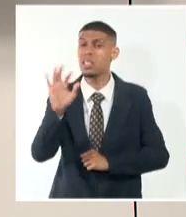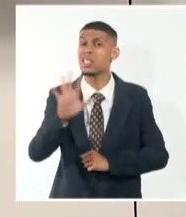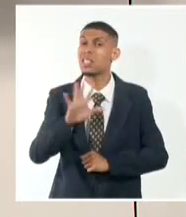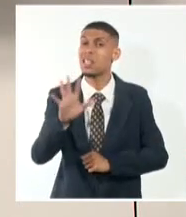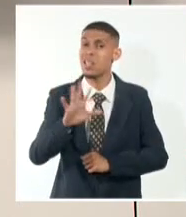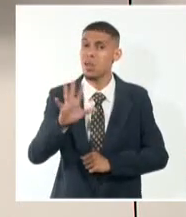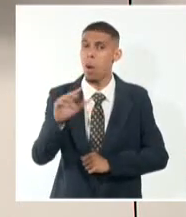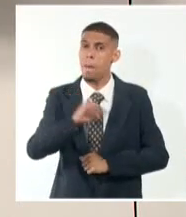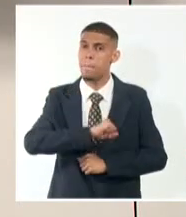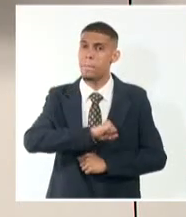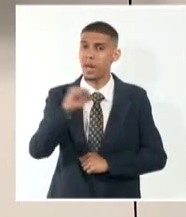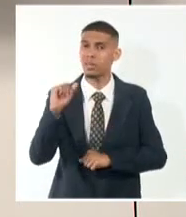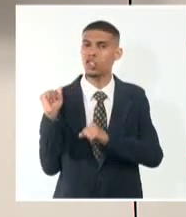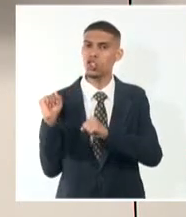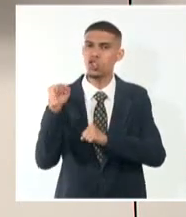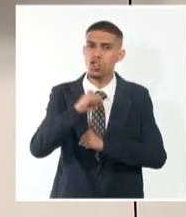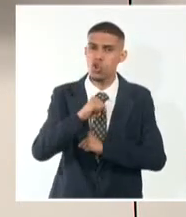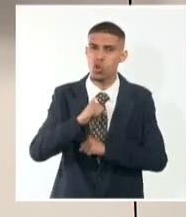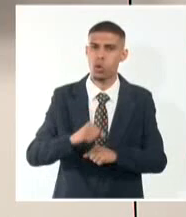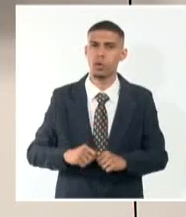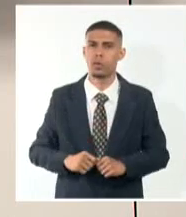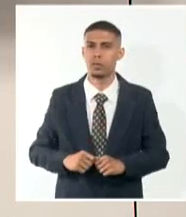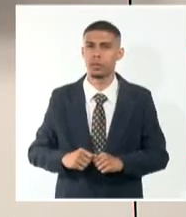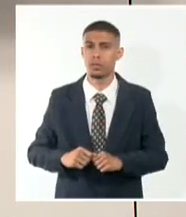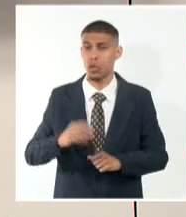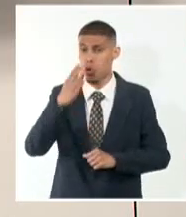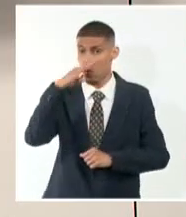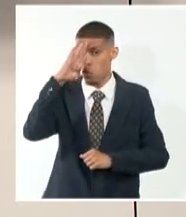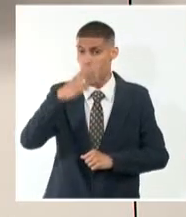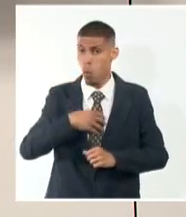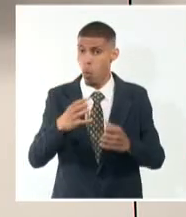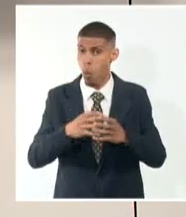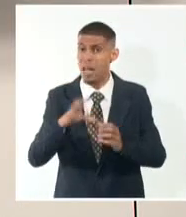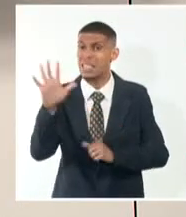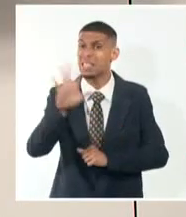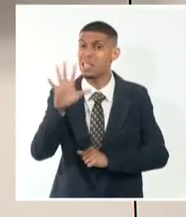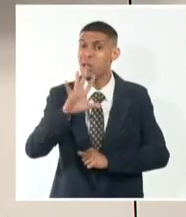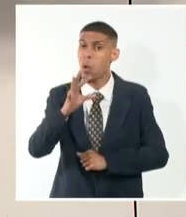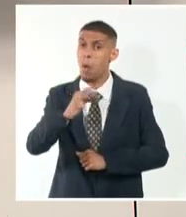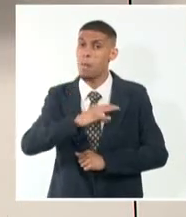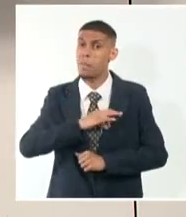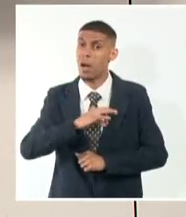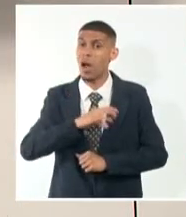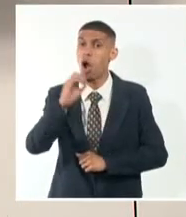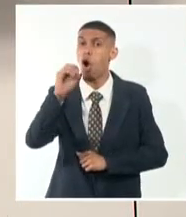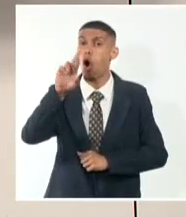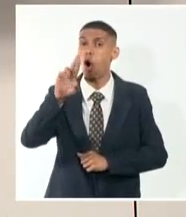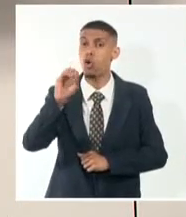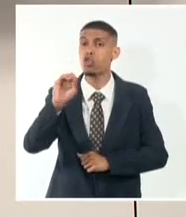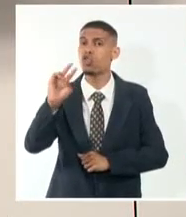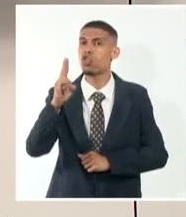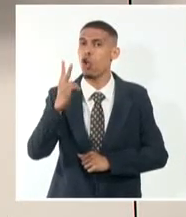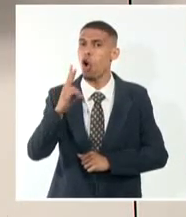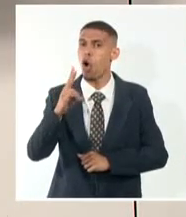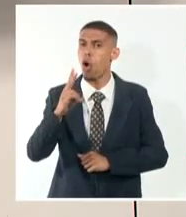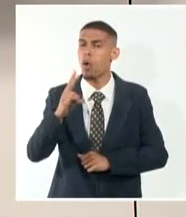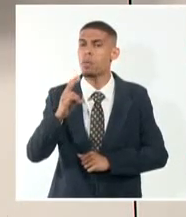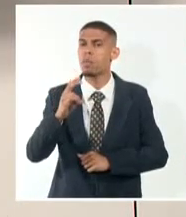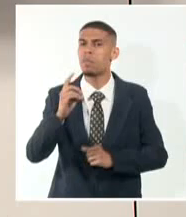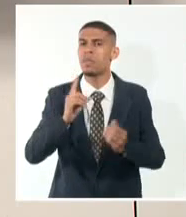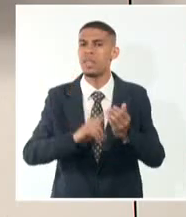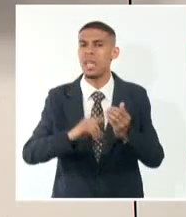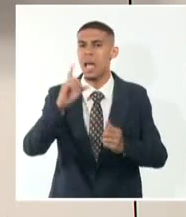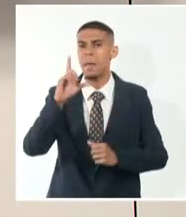divisiones en disputa en el judo. Los de la mayor de las Antillas culminaron con 5 medallas de oro y 2 de plata. Espere más detalles al respecto en próximos